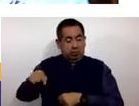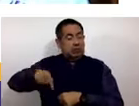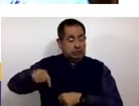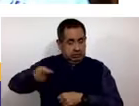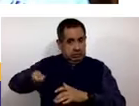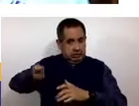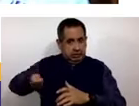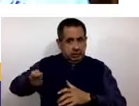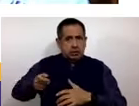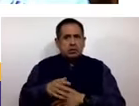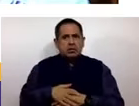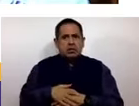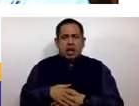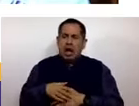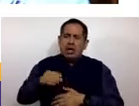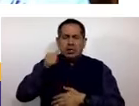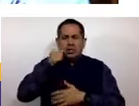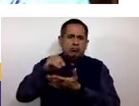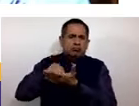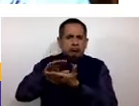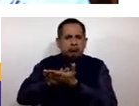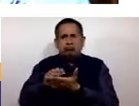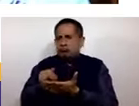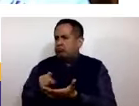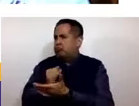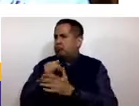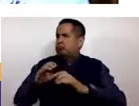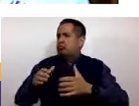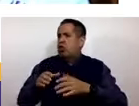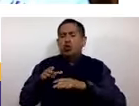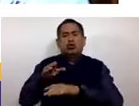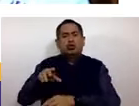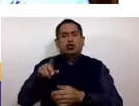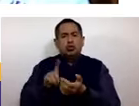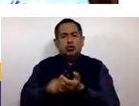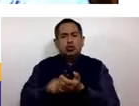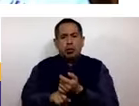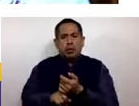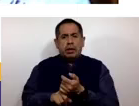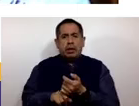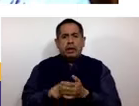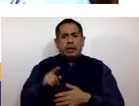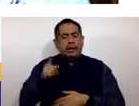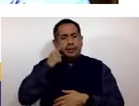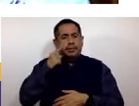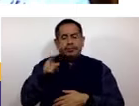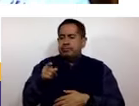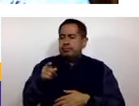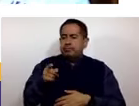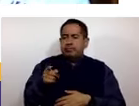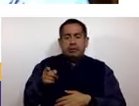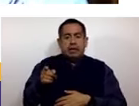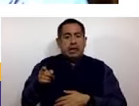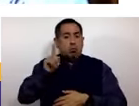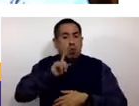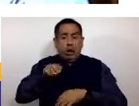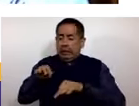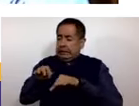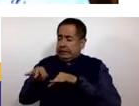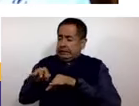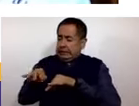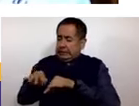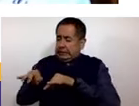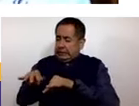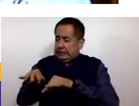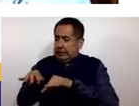ha emitido criterios con relación a la figura de la compensación como reconocimiento de la doble